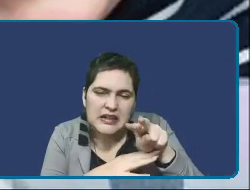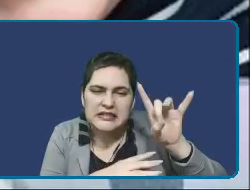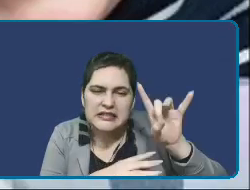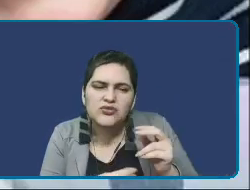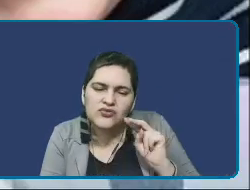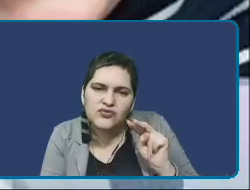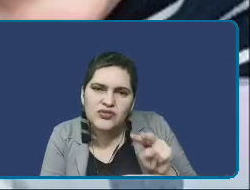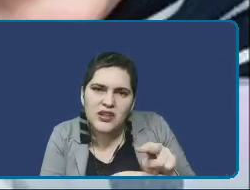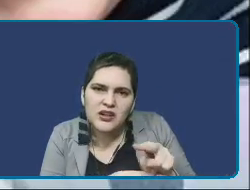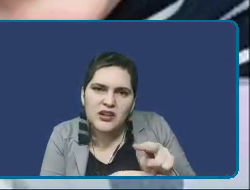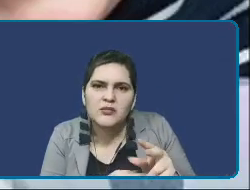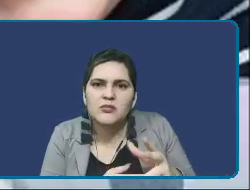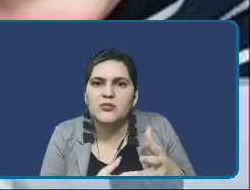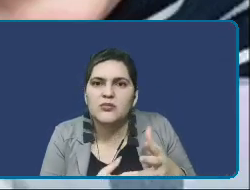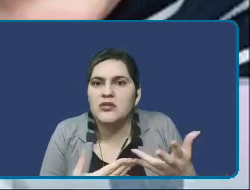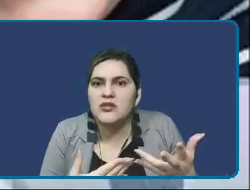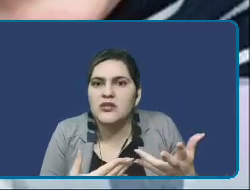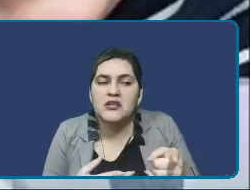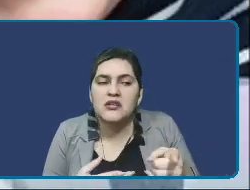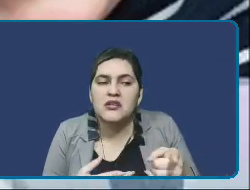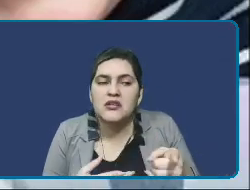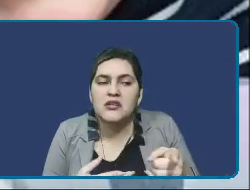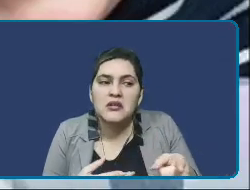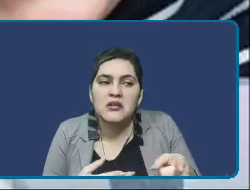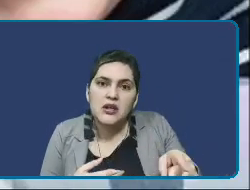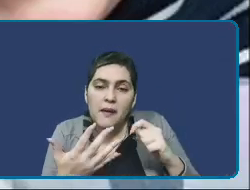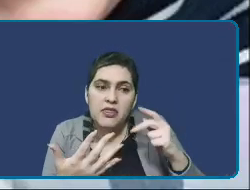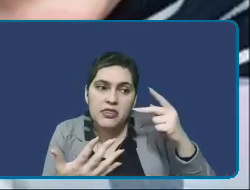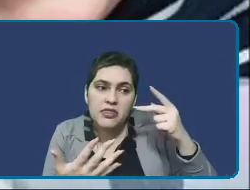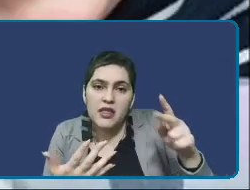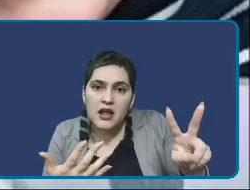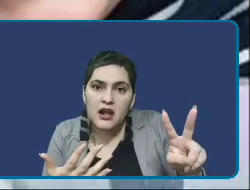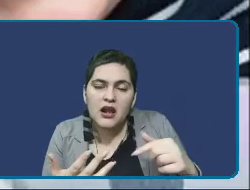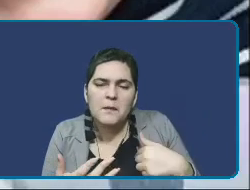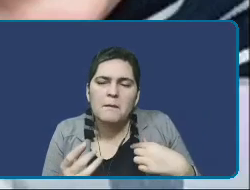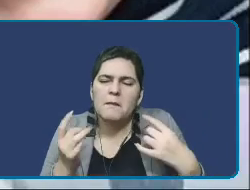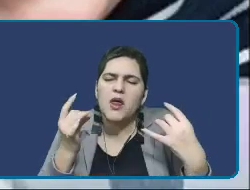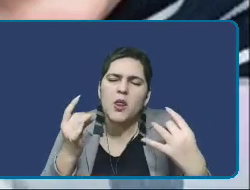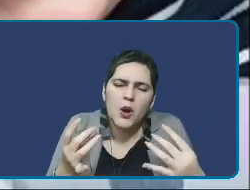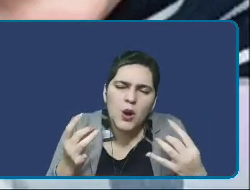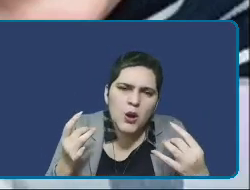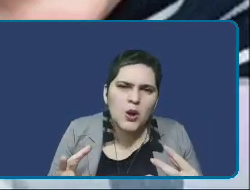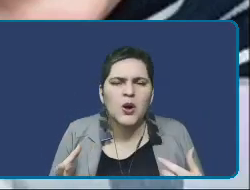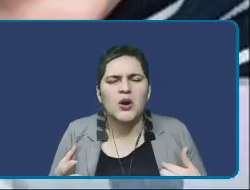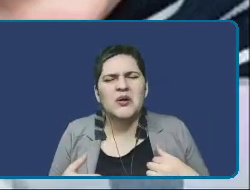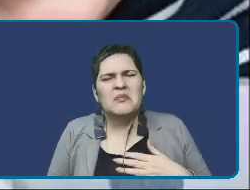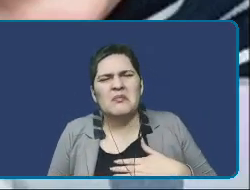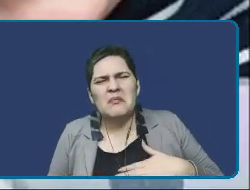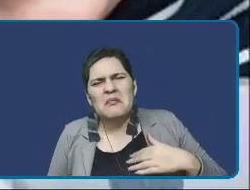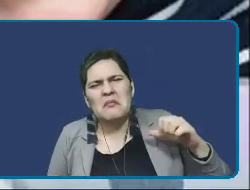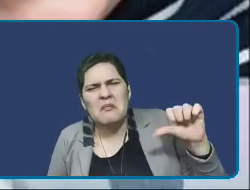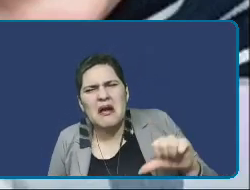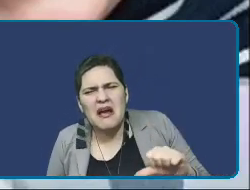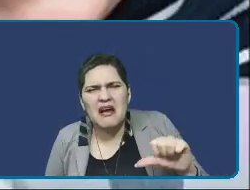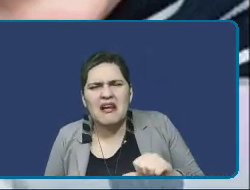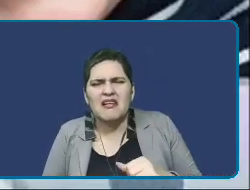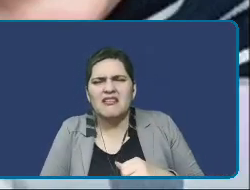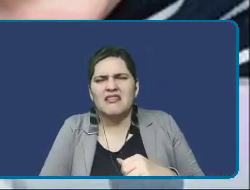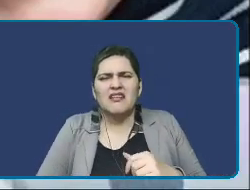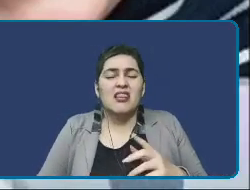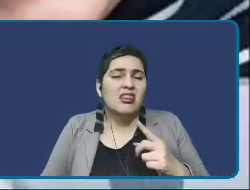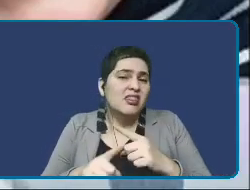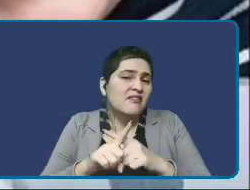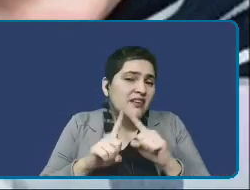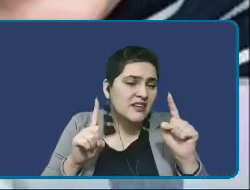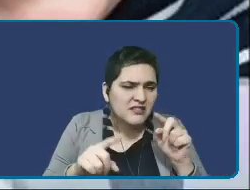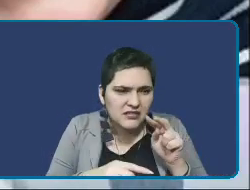de manifestar los síntomas, la manera de decir me duele o me cae mal o va a ser diferente, ¿no es cierto?